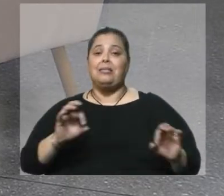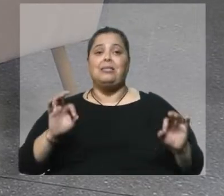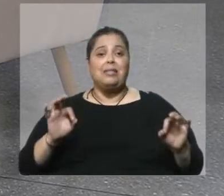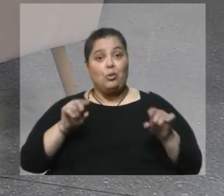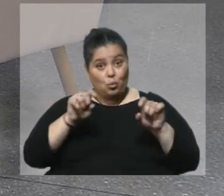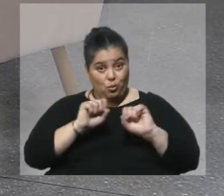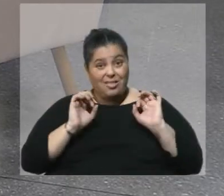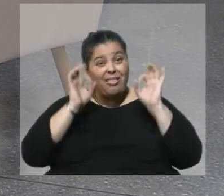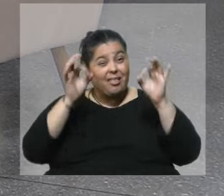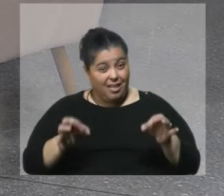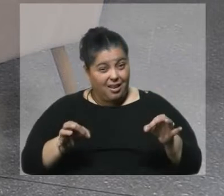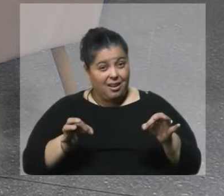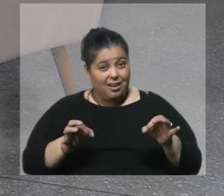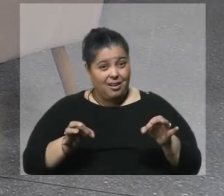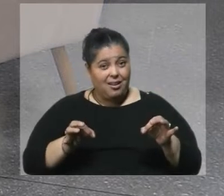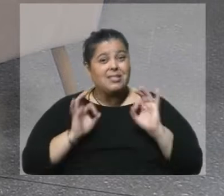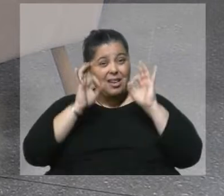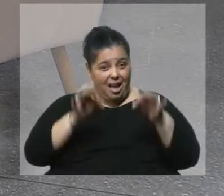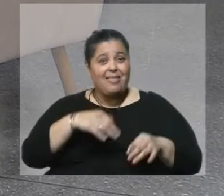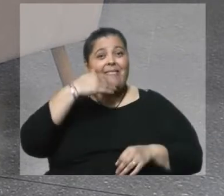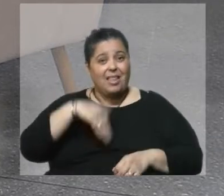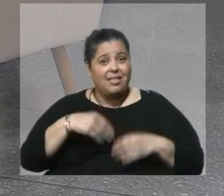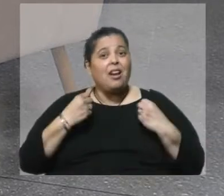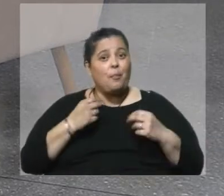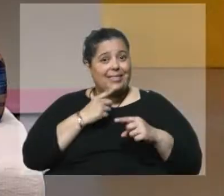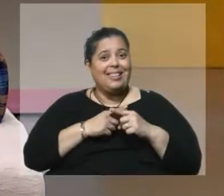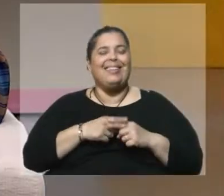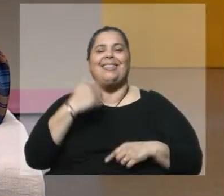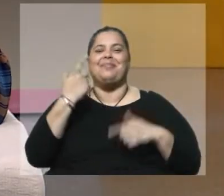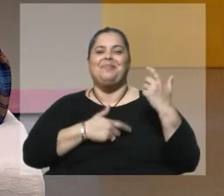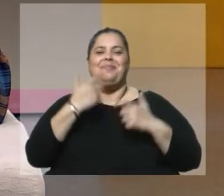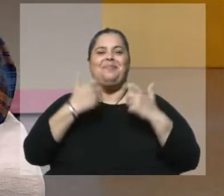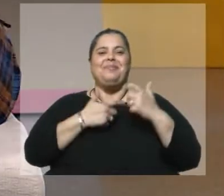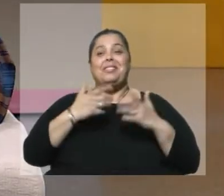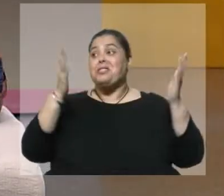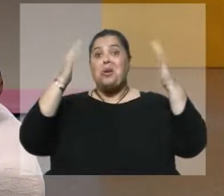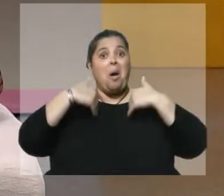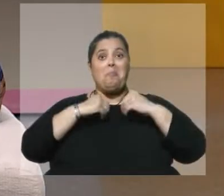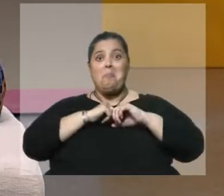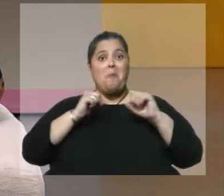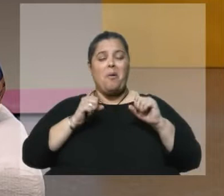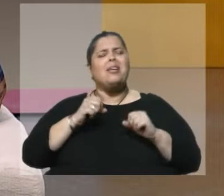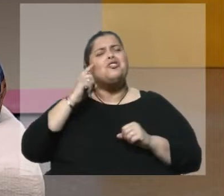entender? Sí. Contame a ver cómo es. Porque yo no he podido llegar a... Yo creo que